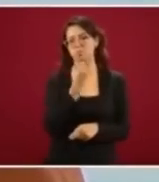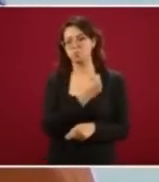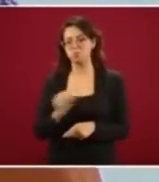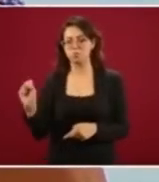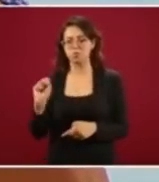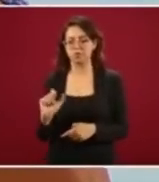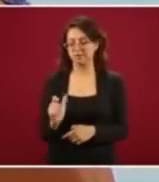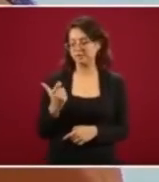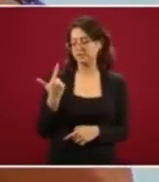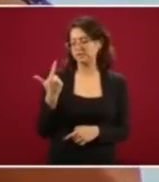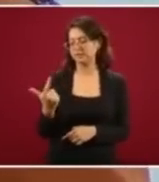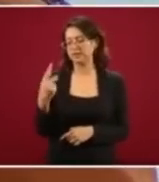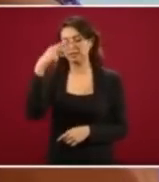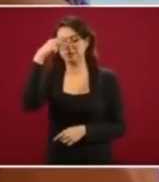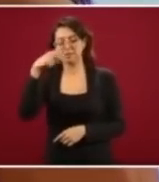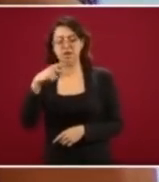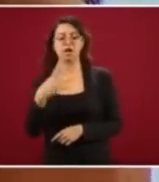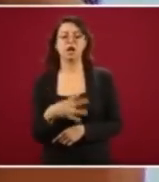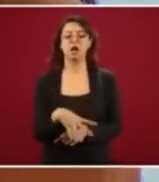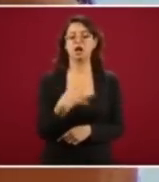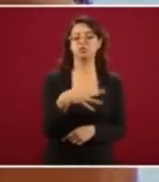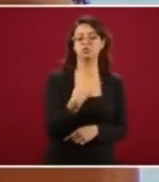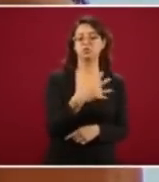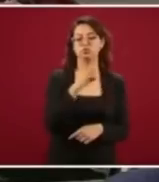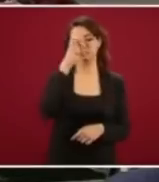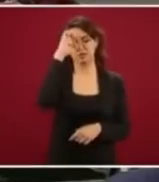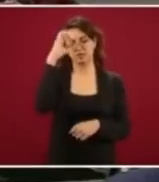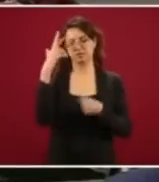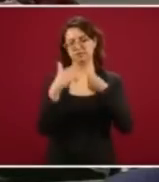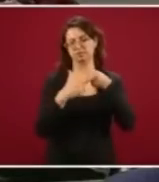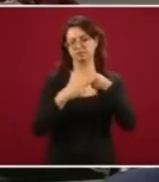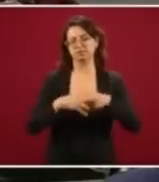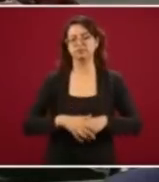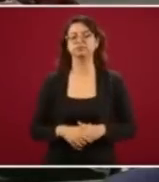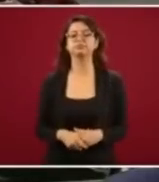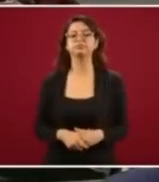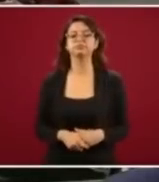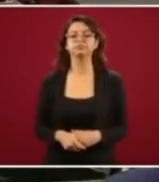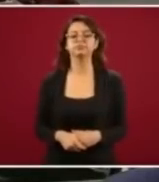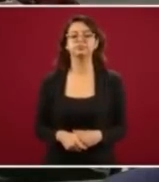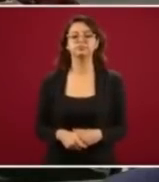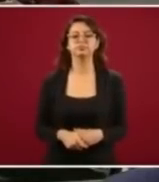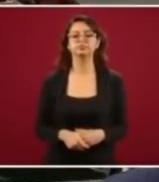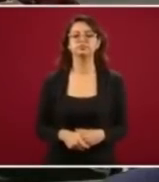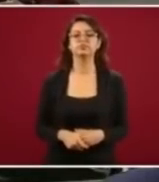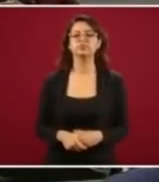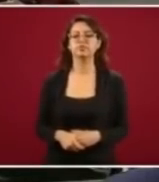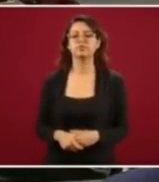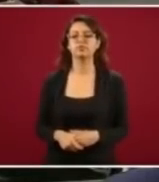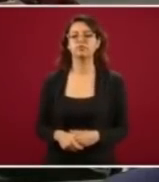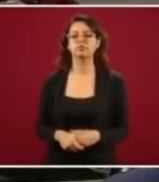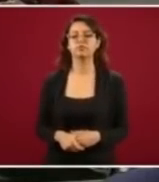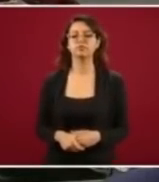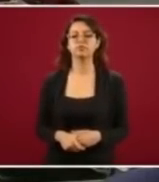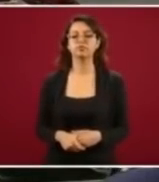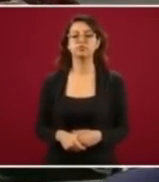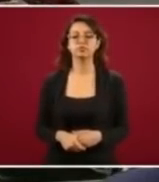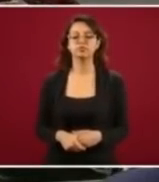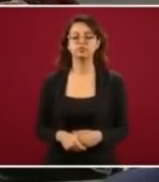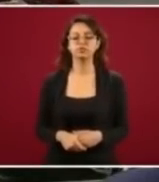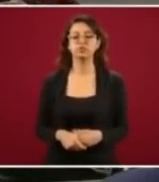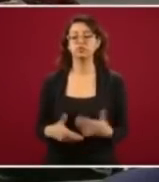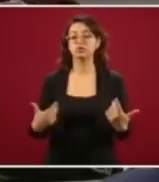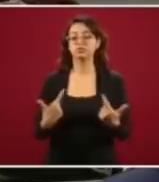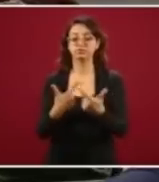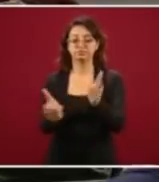mexicanos y 14 extranjeros. El grupo de expertos nacionales